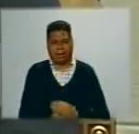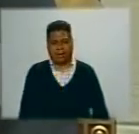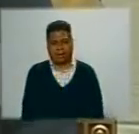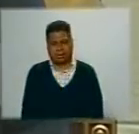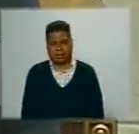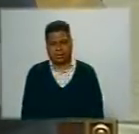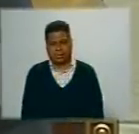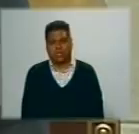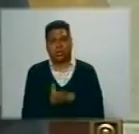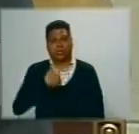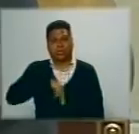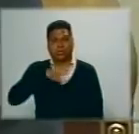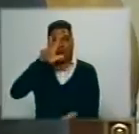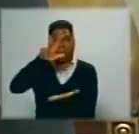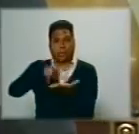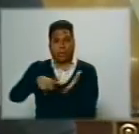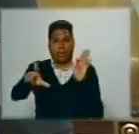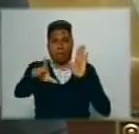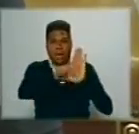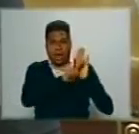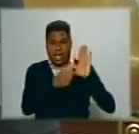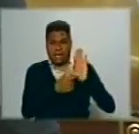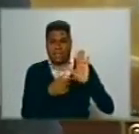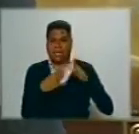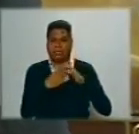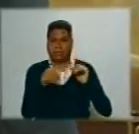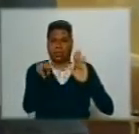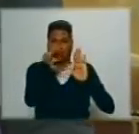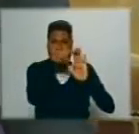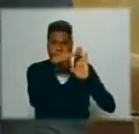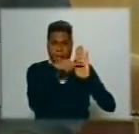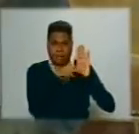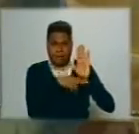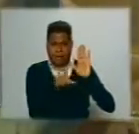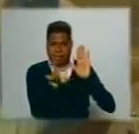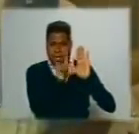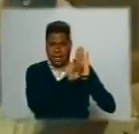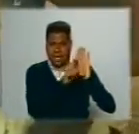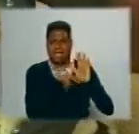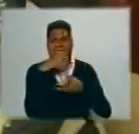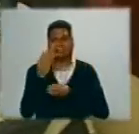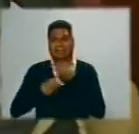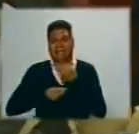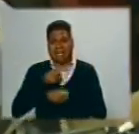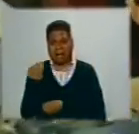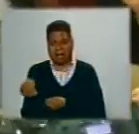y debemos hacerle un seguimiento de que todo lo que esté en estas leyes se cumpla.